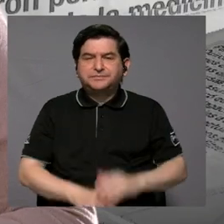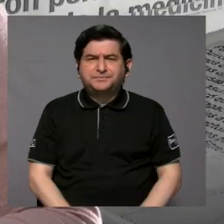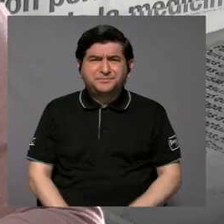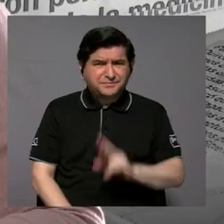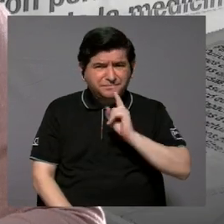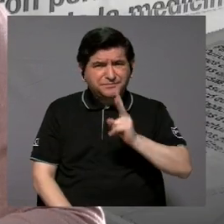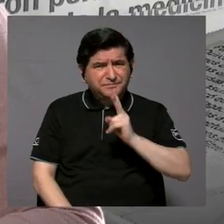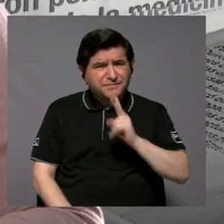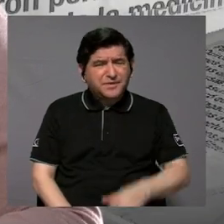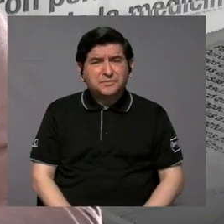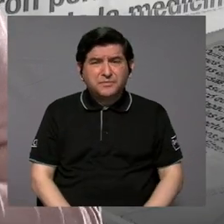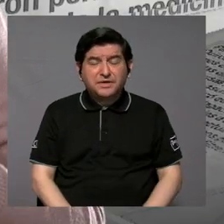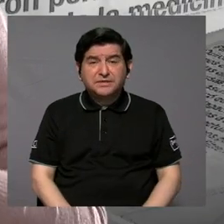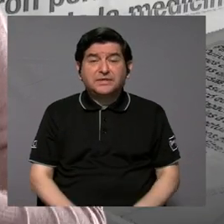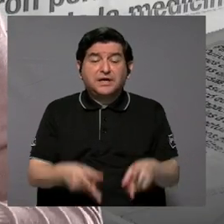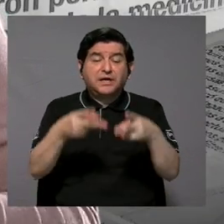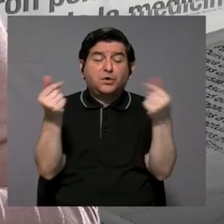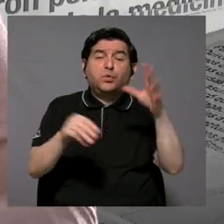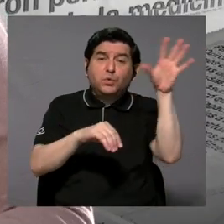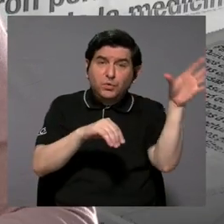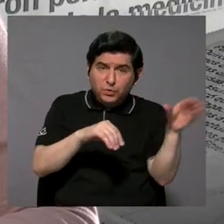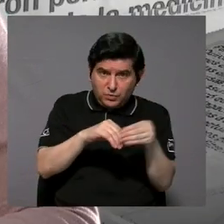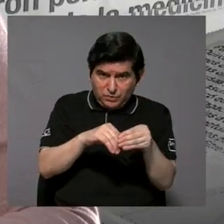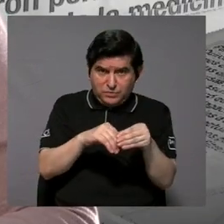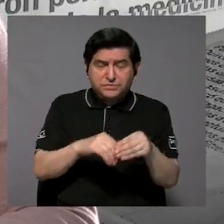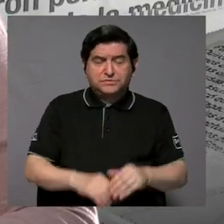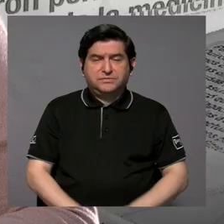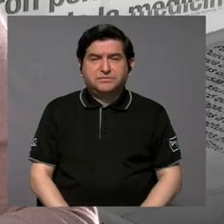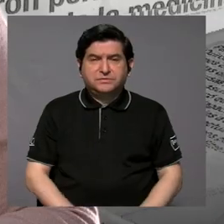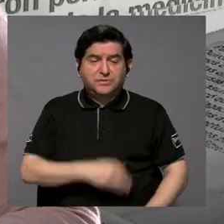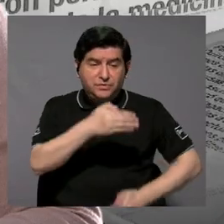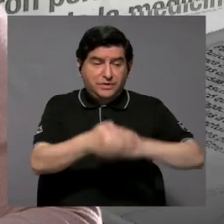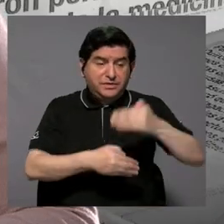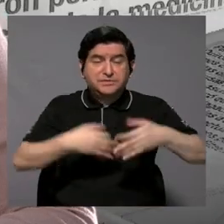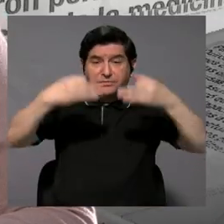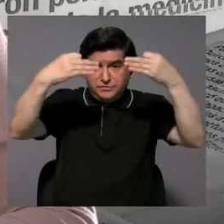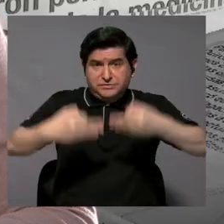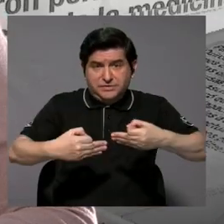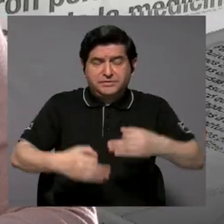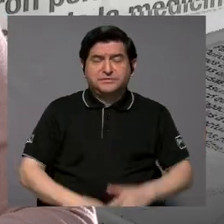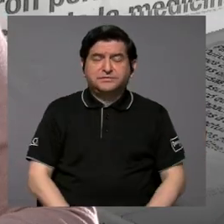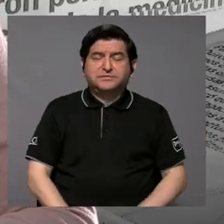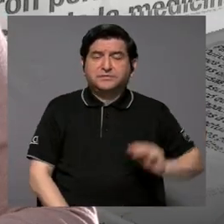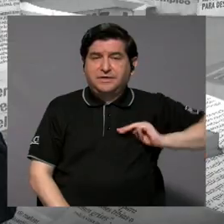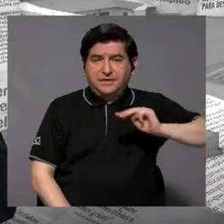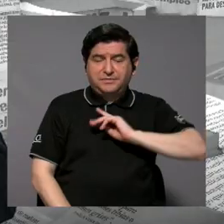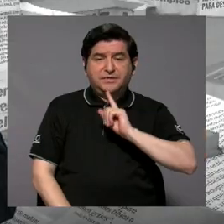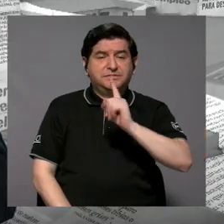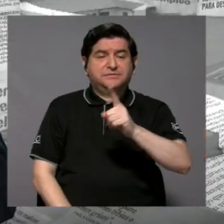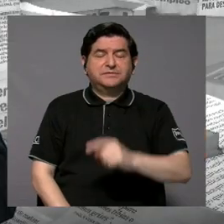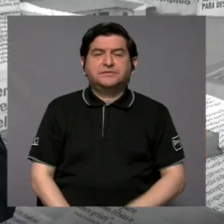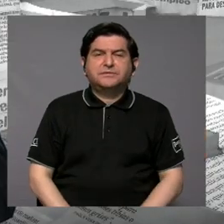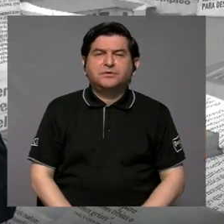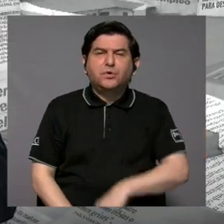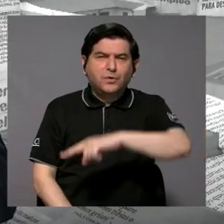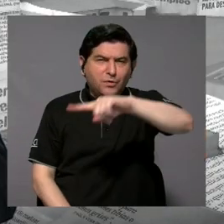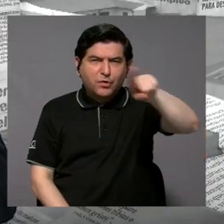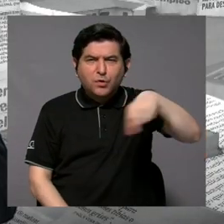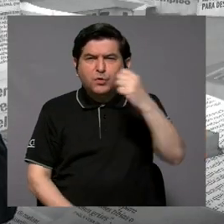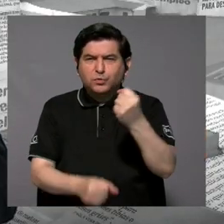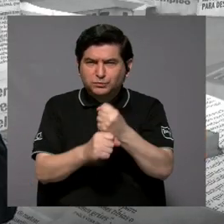Entonces, realmente también hay todo un costo asociado a esta directriz del ministerio, ¿verdad? Ustedes han